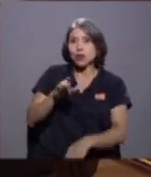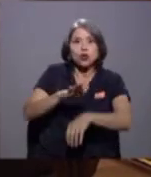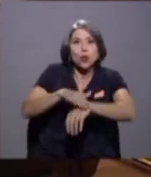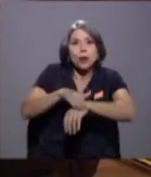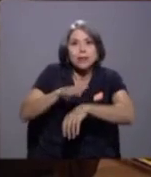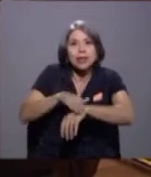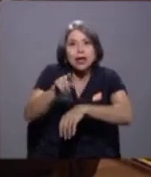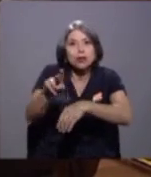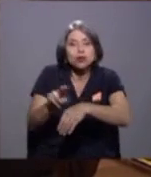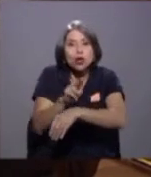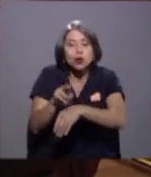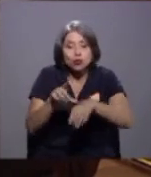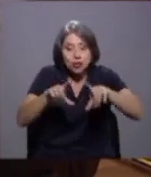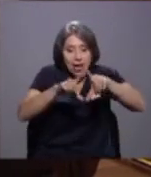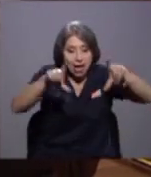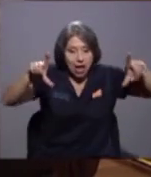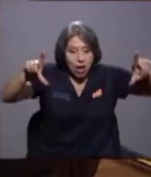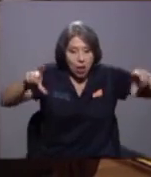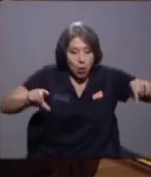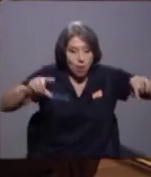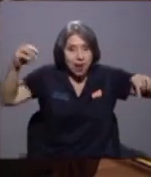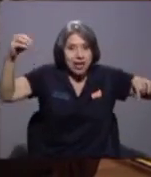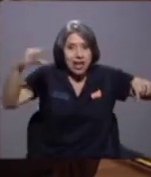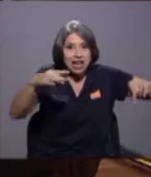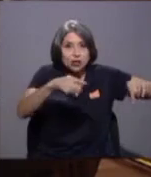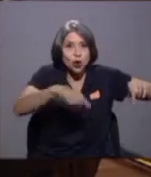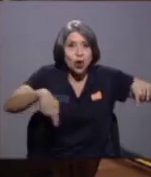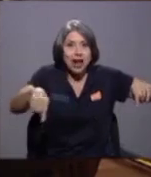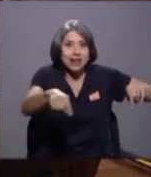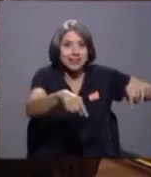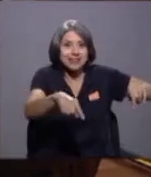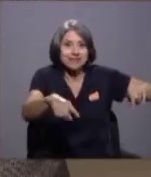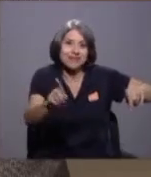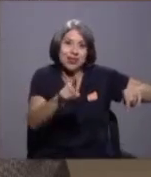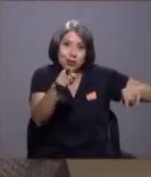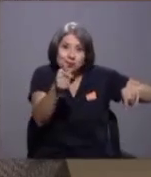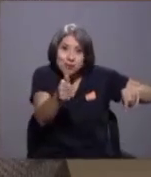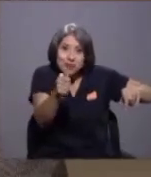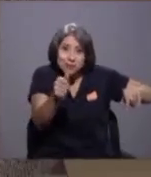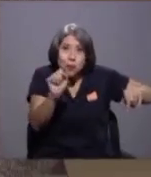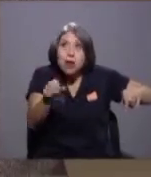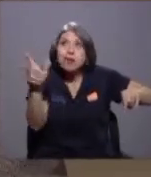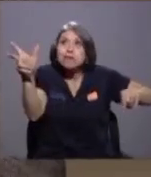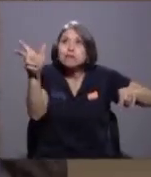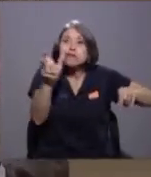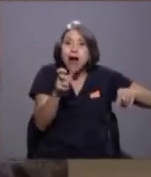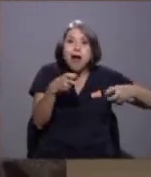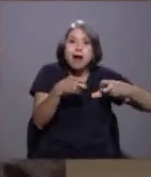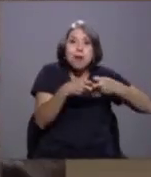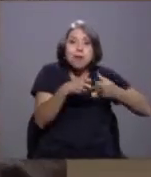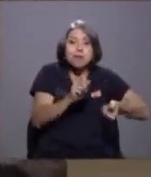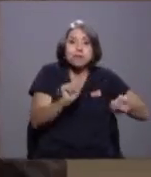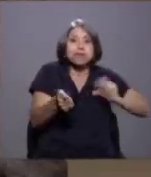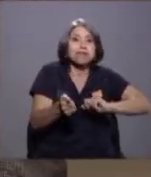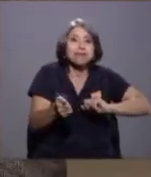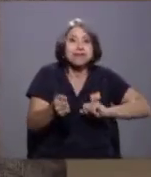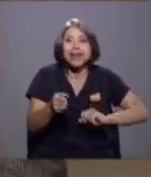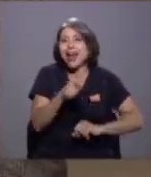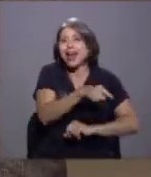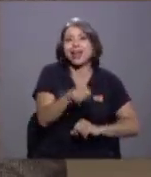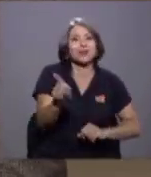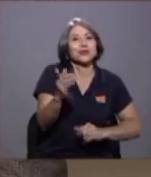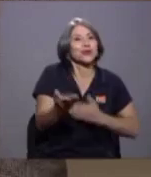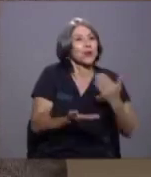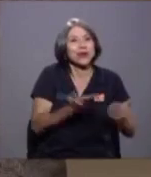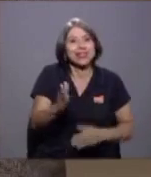empresa y autoabastecerse, porque al ICE no le conviene perder clientes, ¿verdad? Y entonces, igual que lo hizo hace 20 años o 25 años